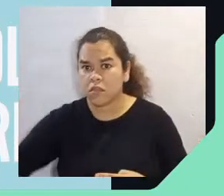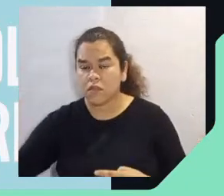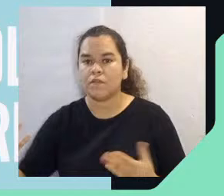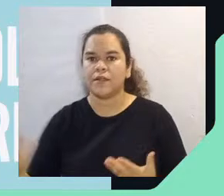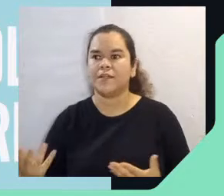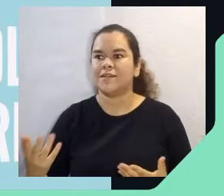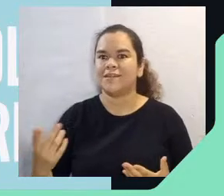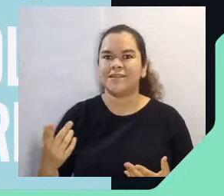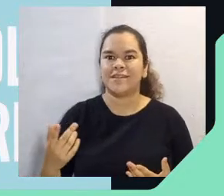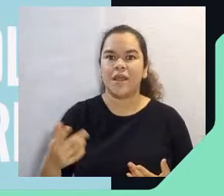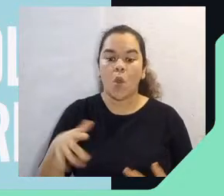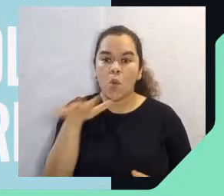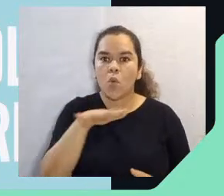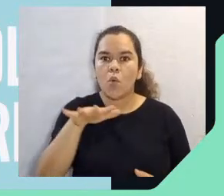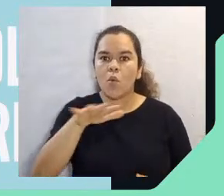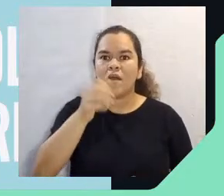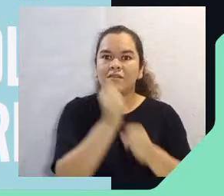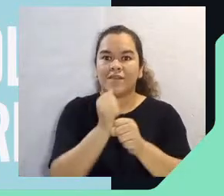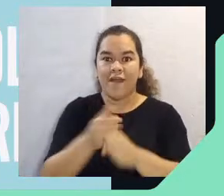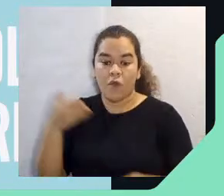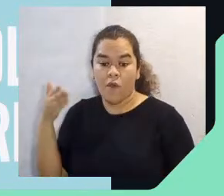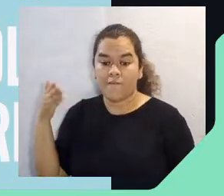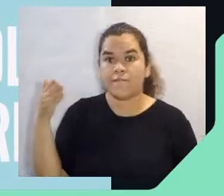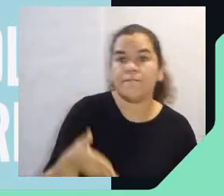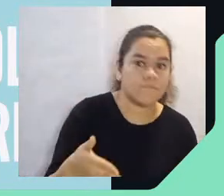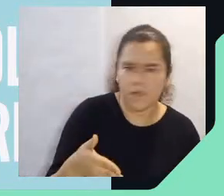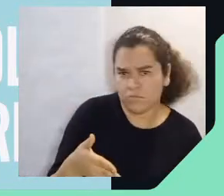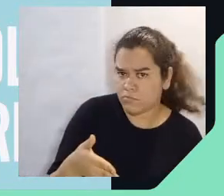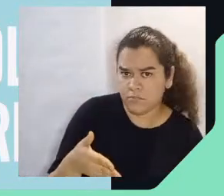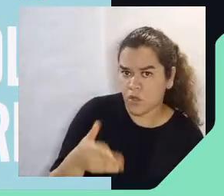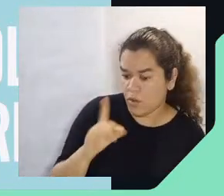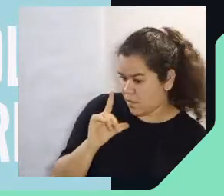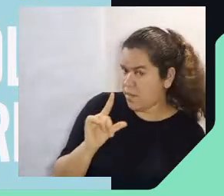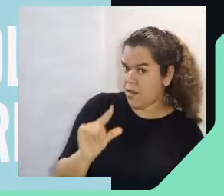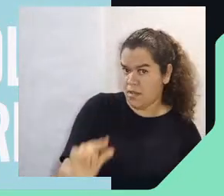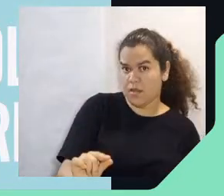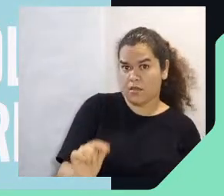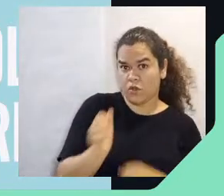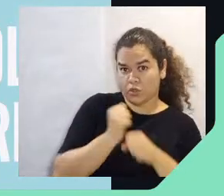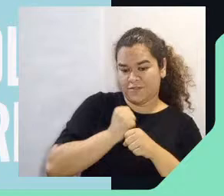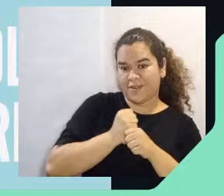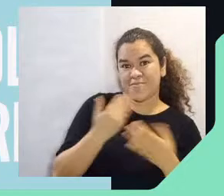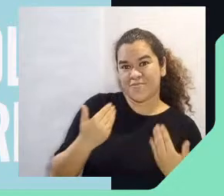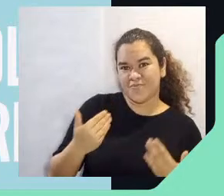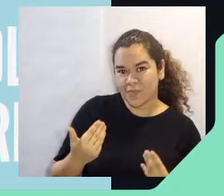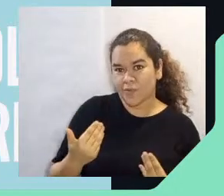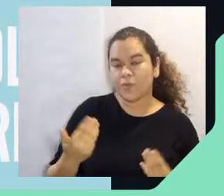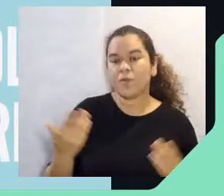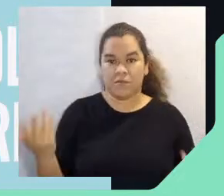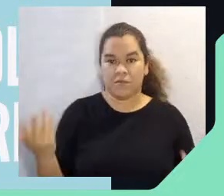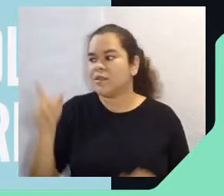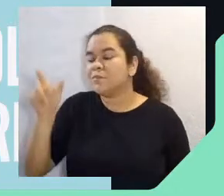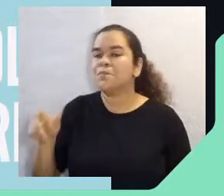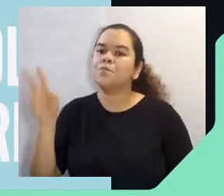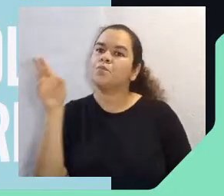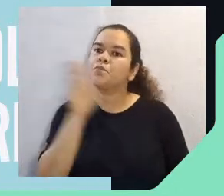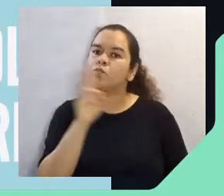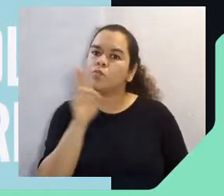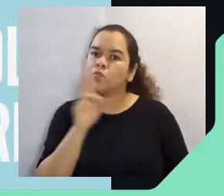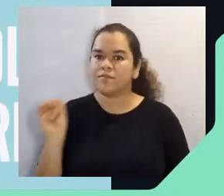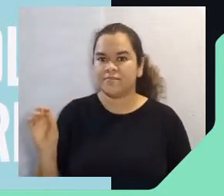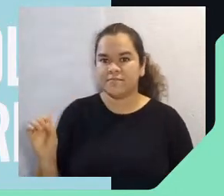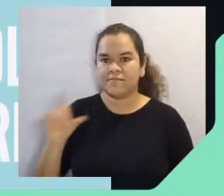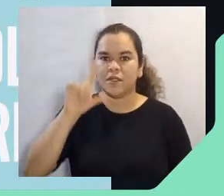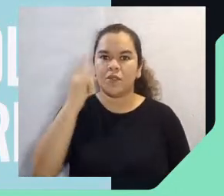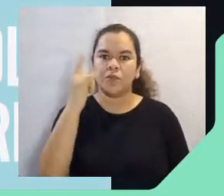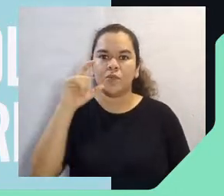Bueno, Lucía está acá con nosotros y puede reflejar un poco esta